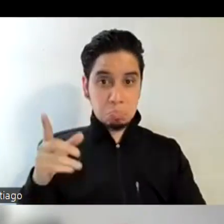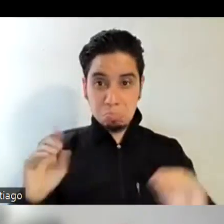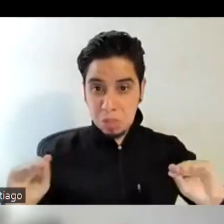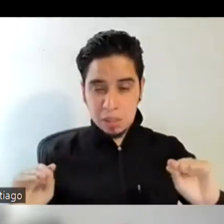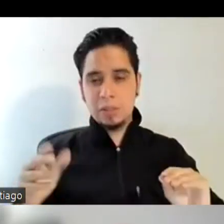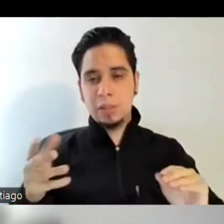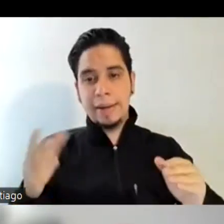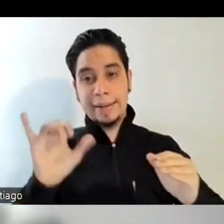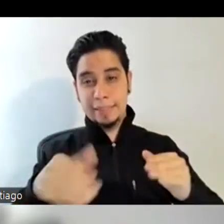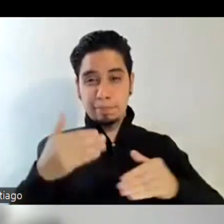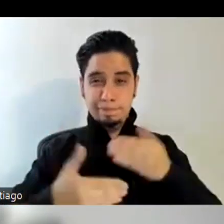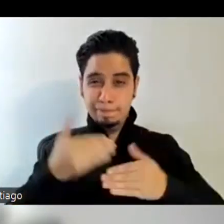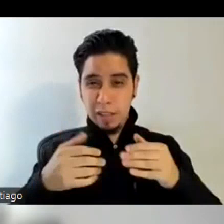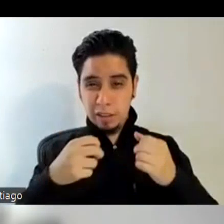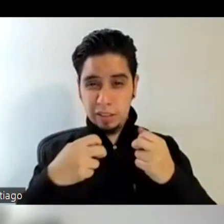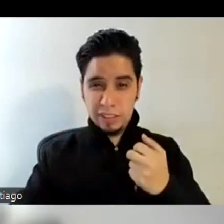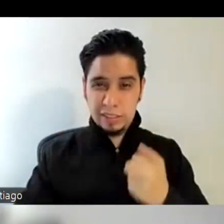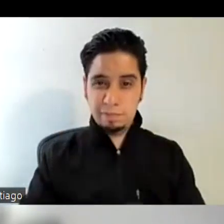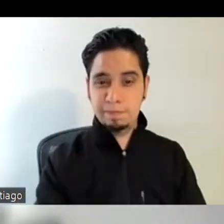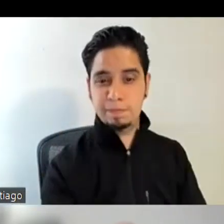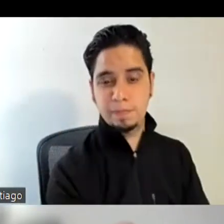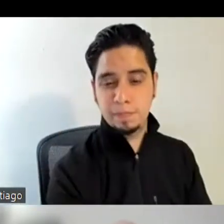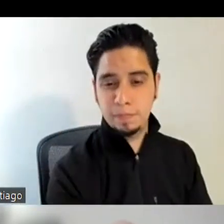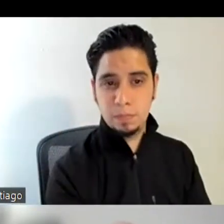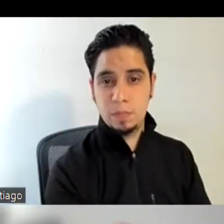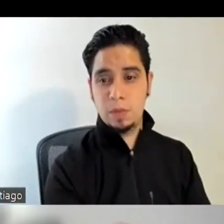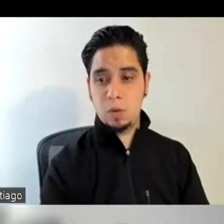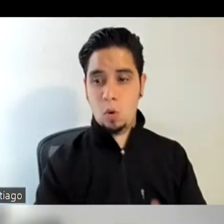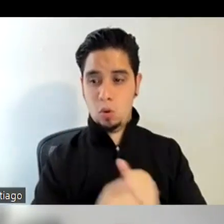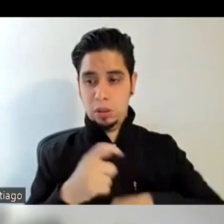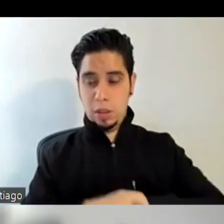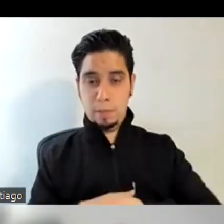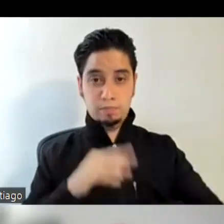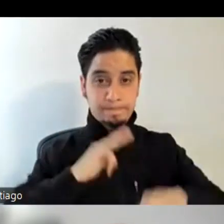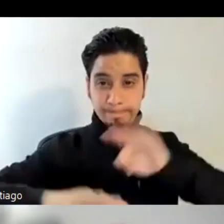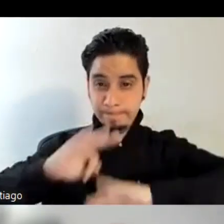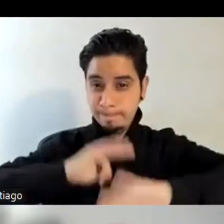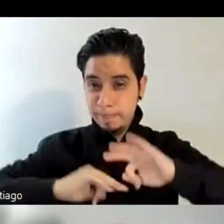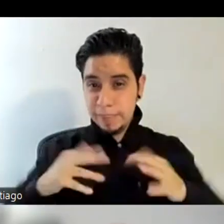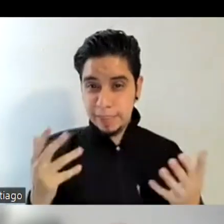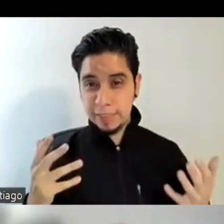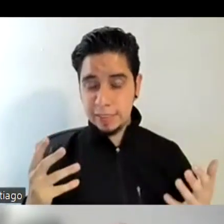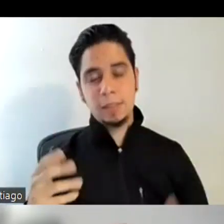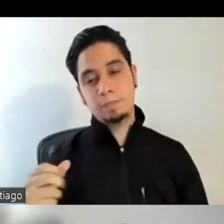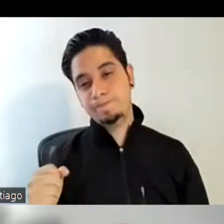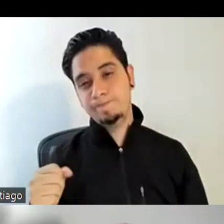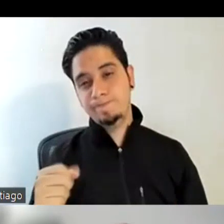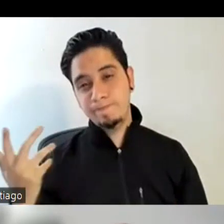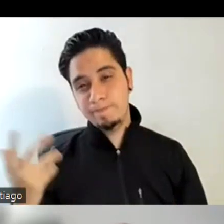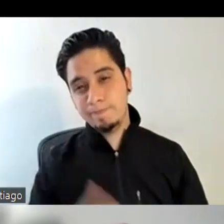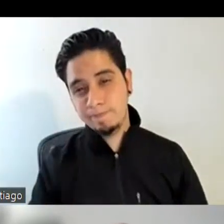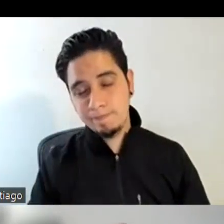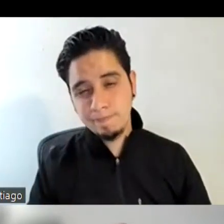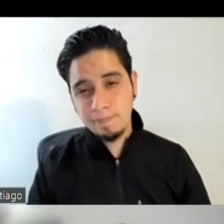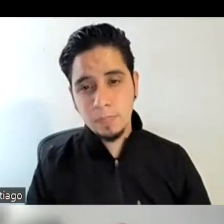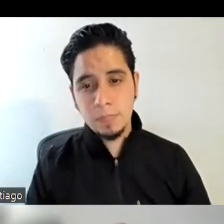sabes, esa es la dinámica, es fuerte. Y te frustra, porque, o sea, que no. Claro, uno quiere seguir, uno se queda como que...